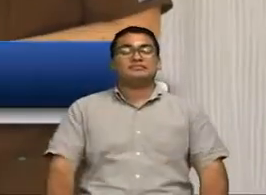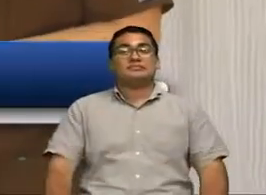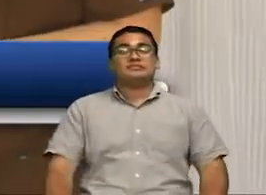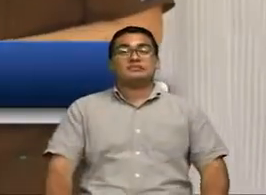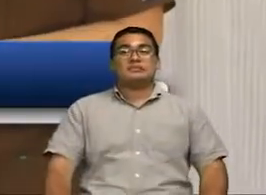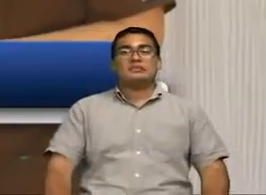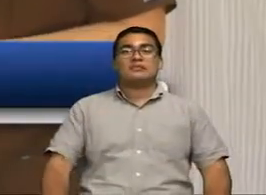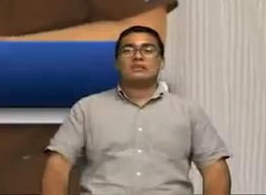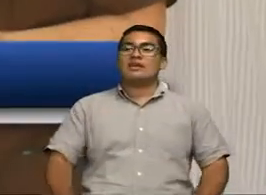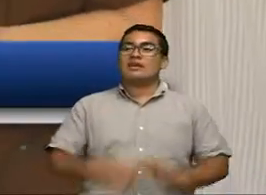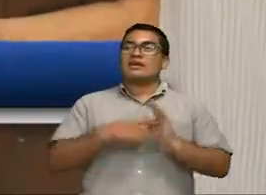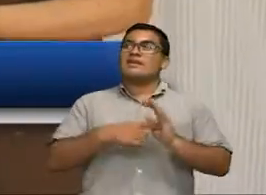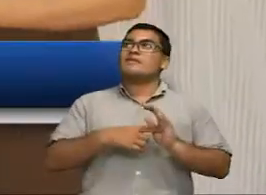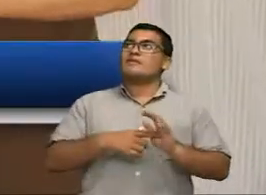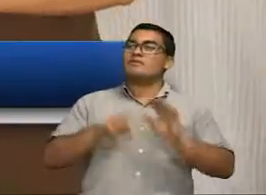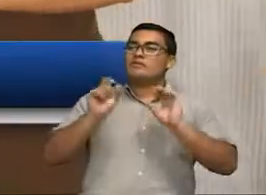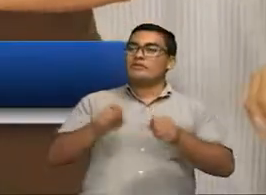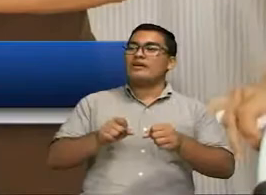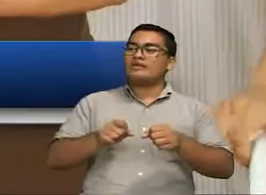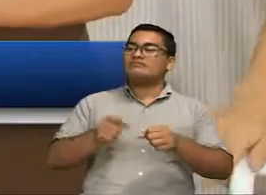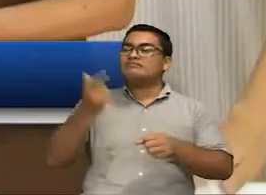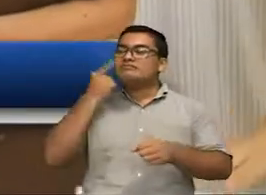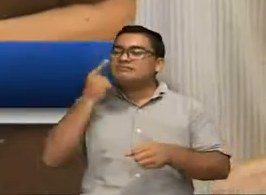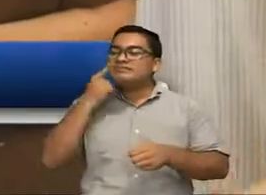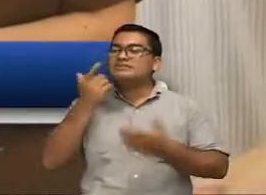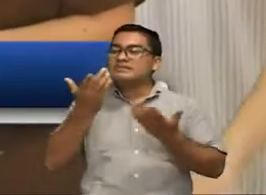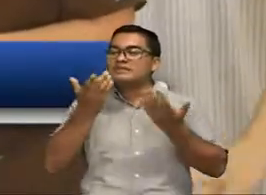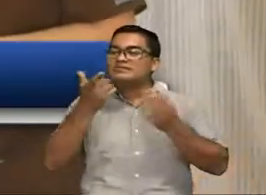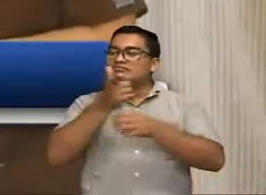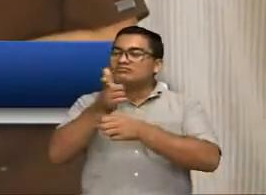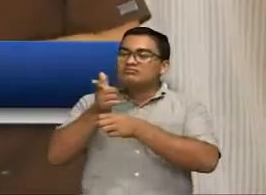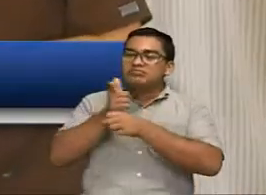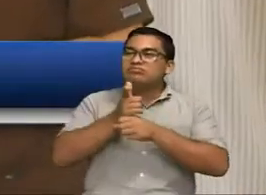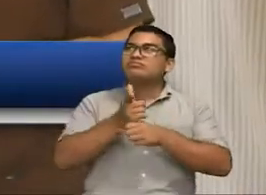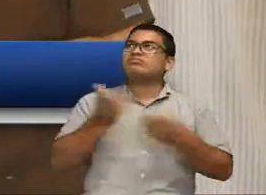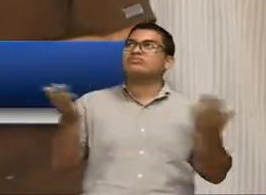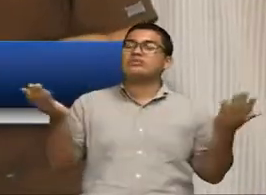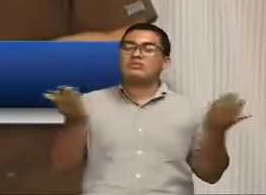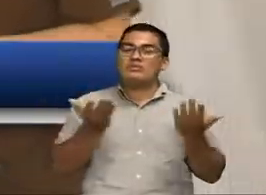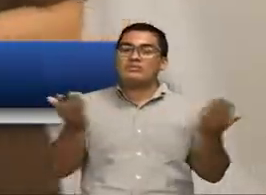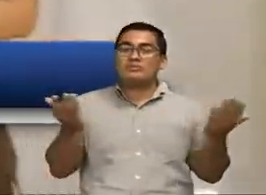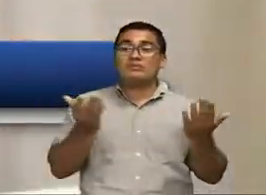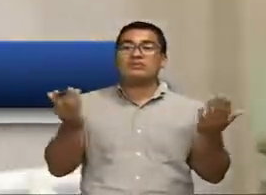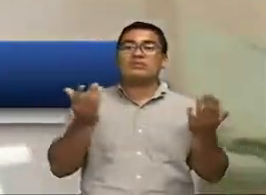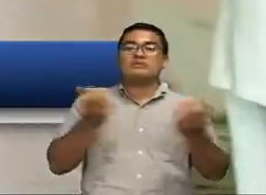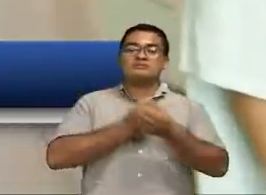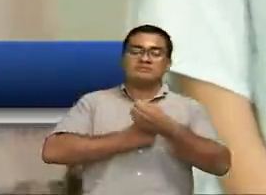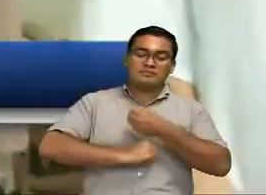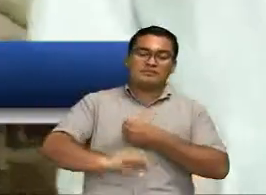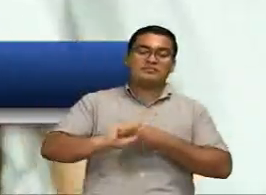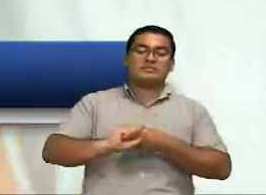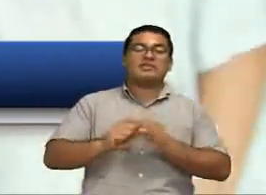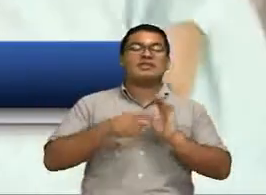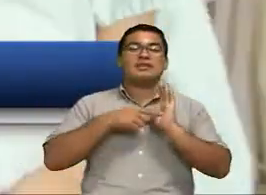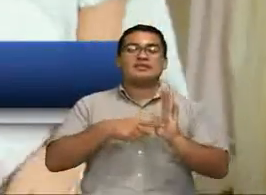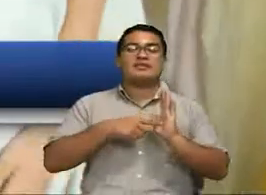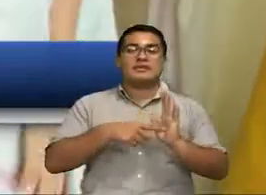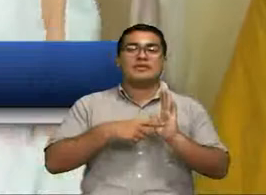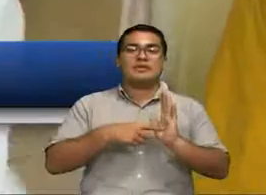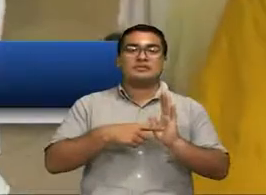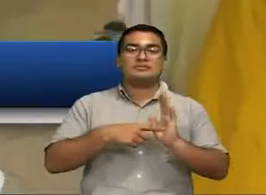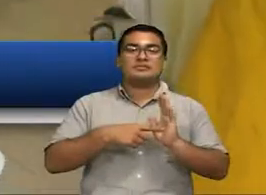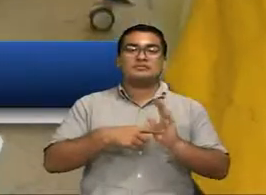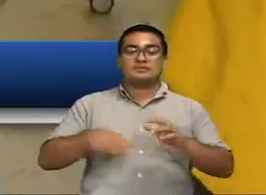que pueden ayudar o que establece las 28 posiciones de parto humanizado? Entonces tenemos la de